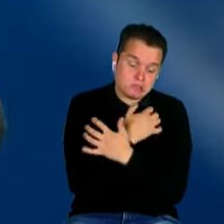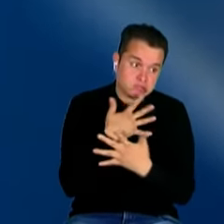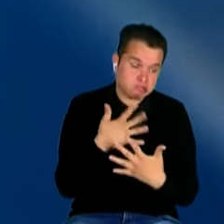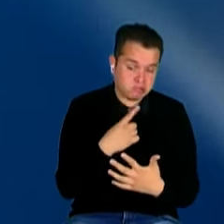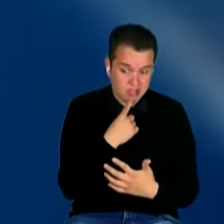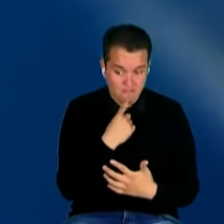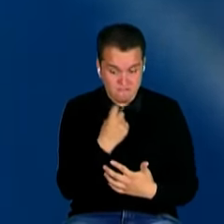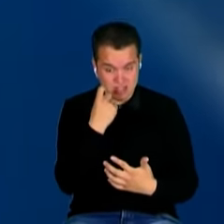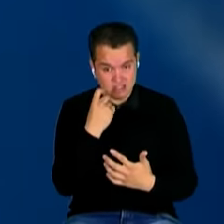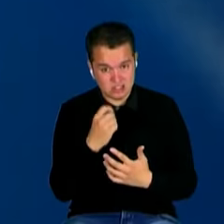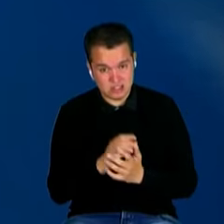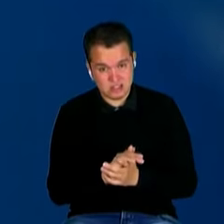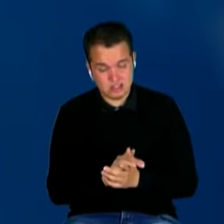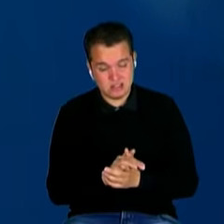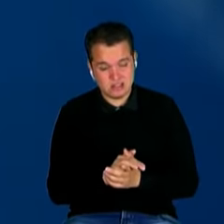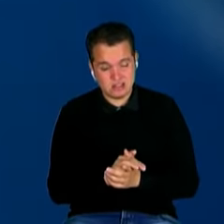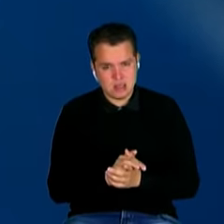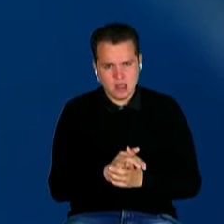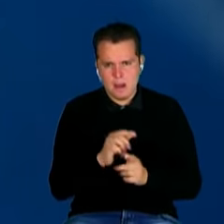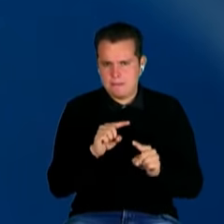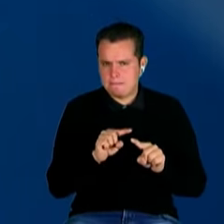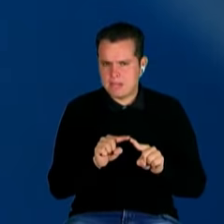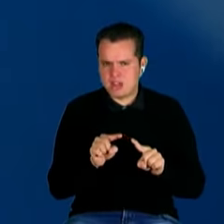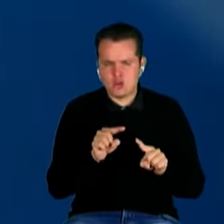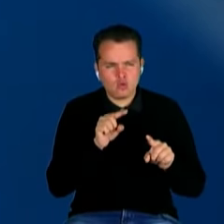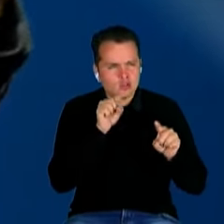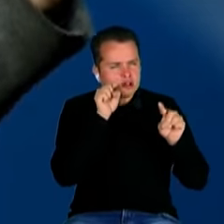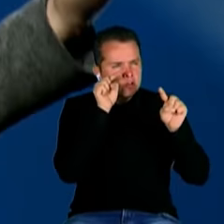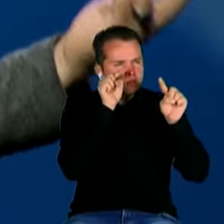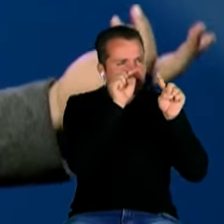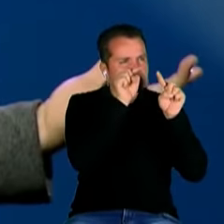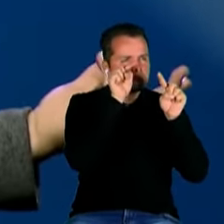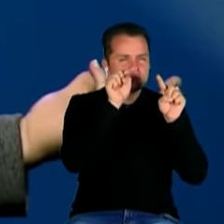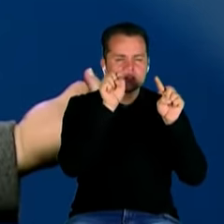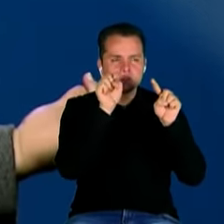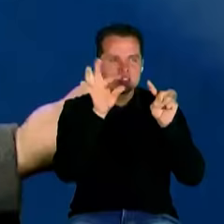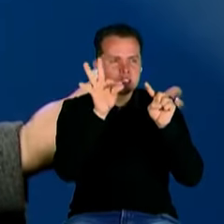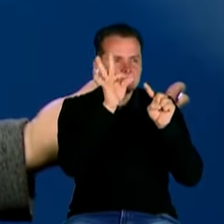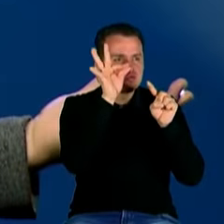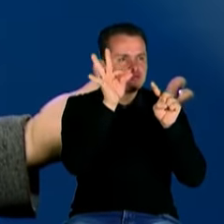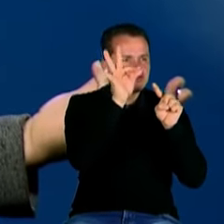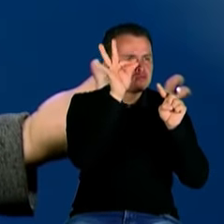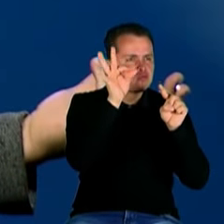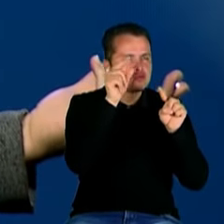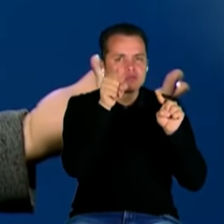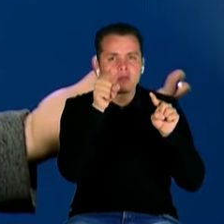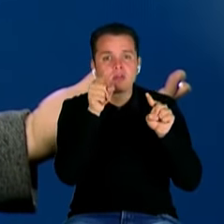Simplemente permítete ver los detalles con los que Él te trata.